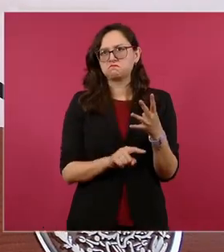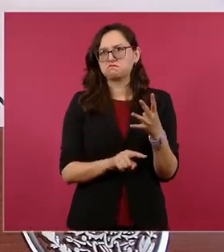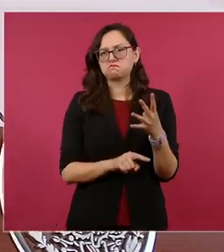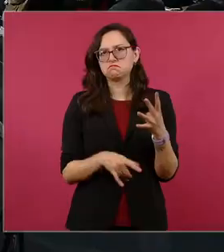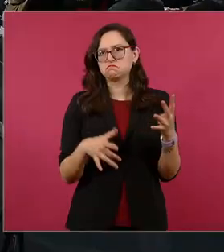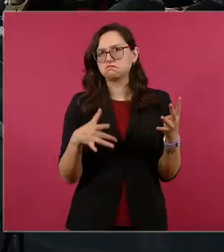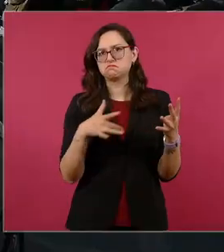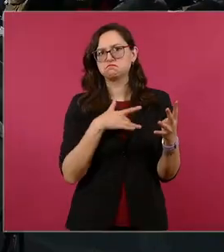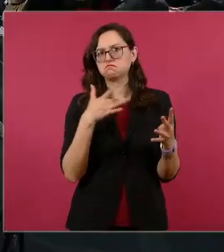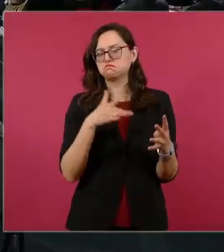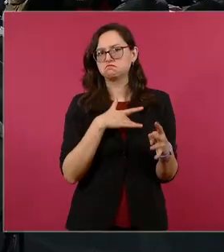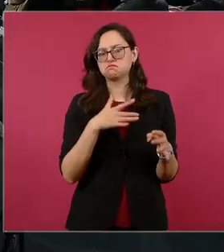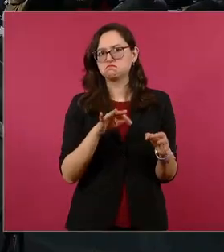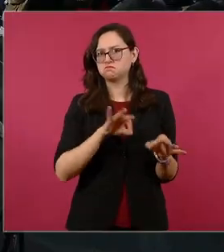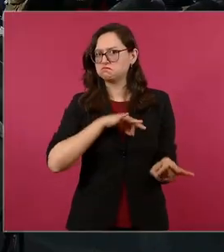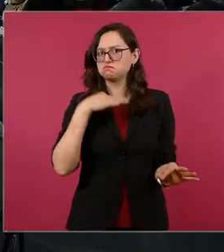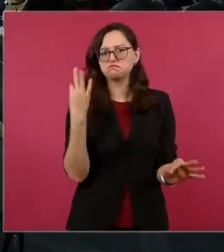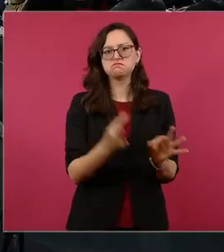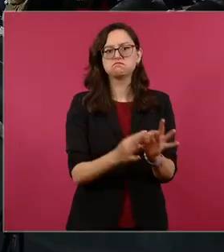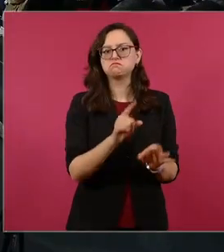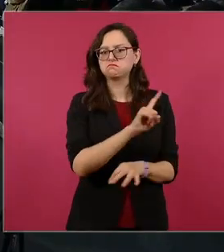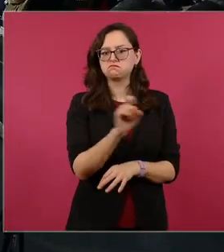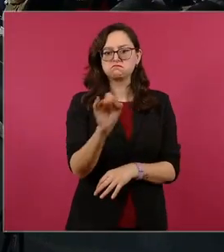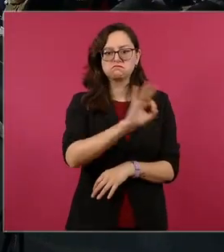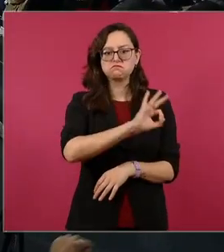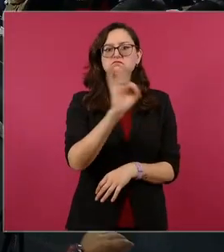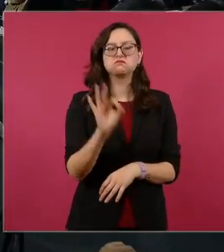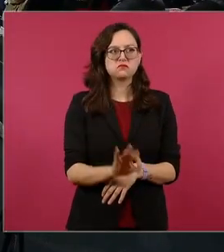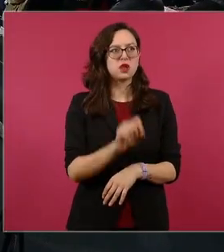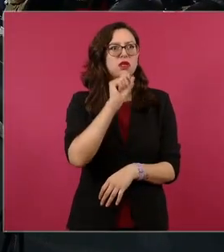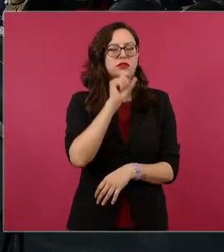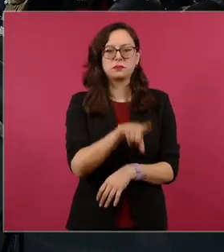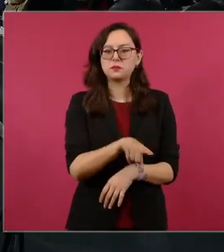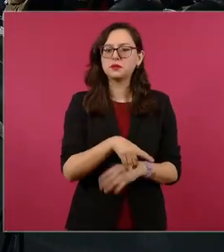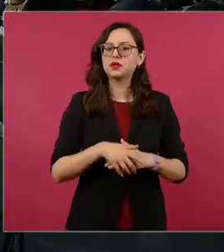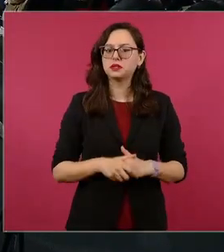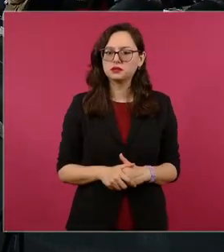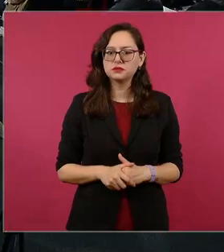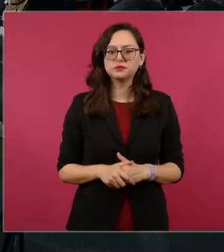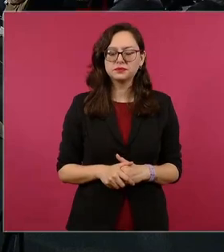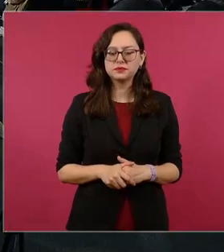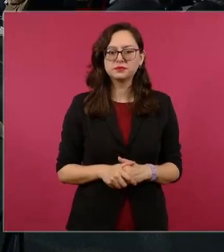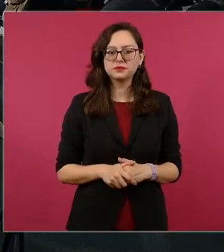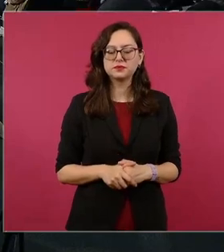prácticamente atendidos. Uno es